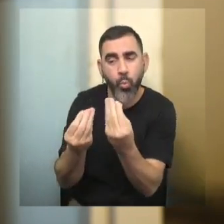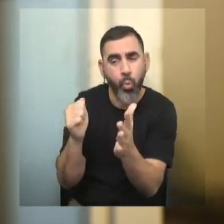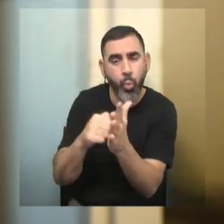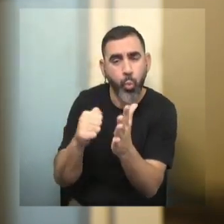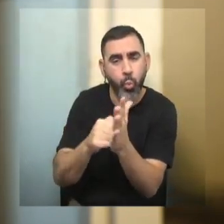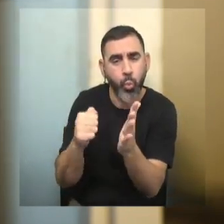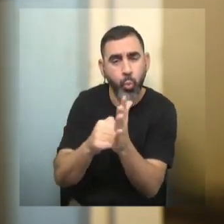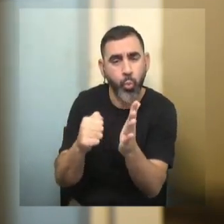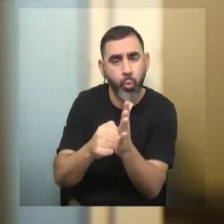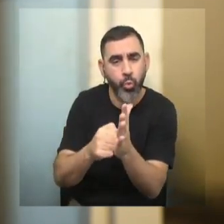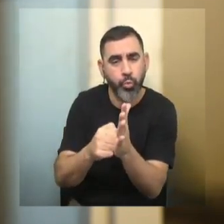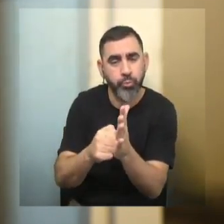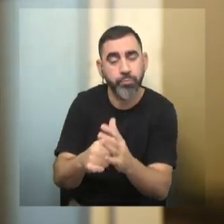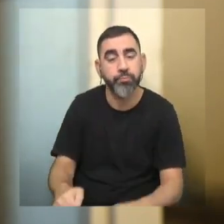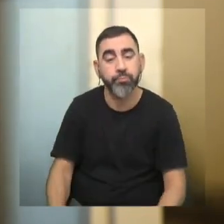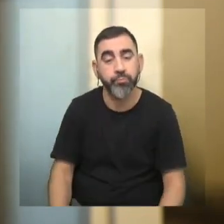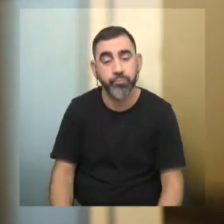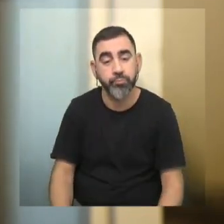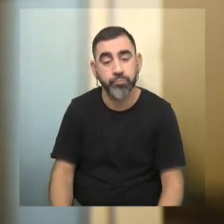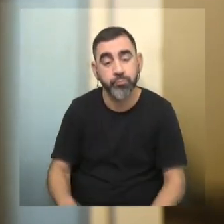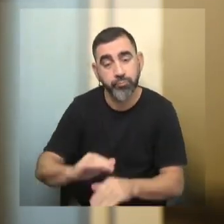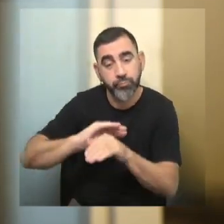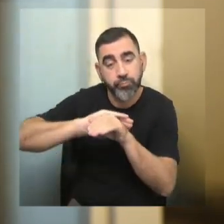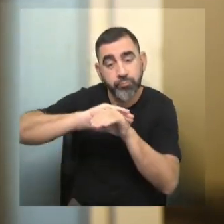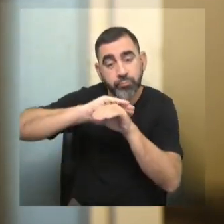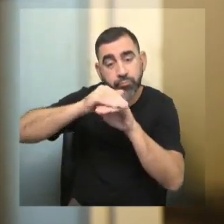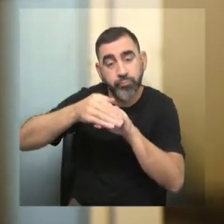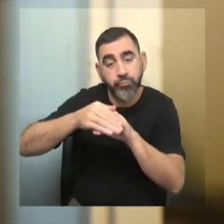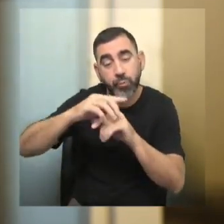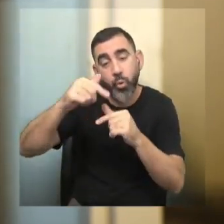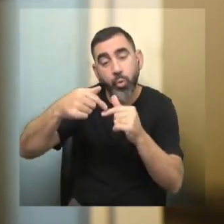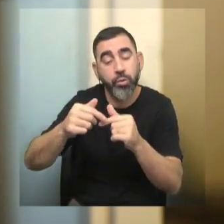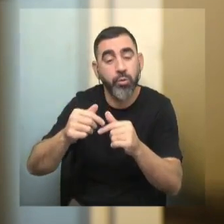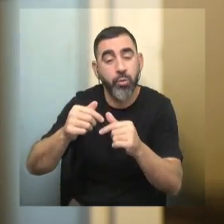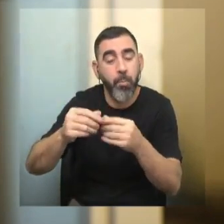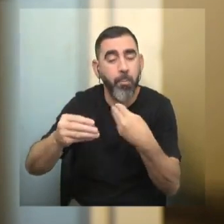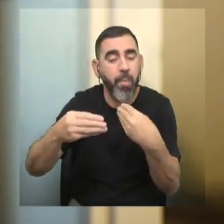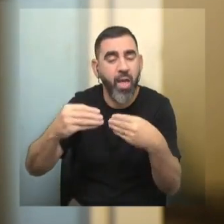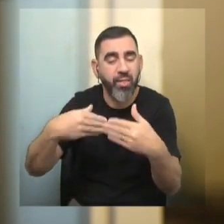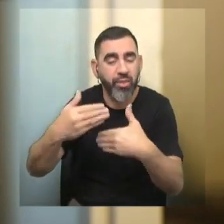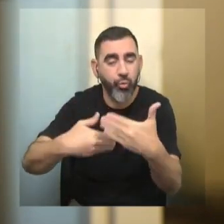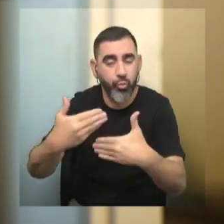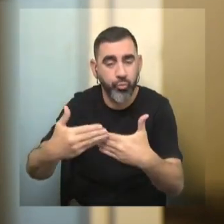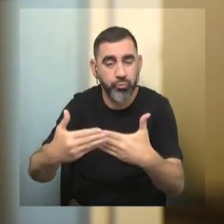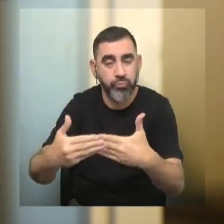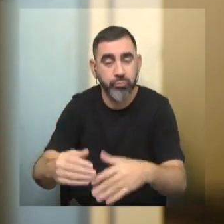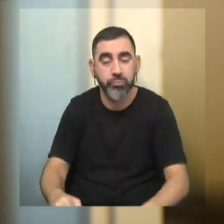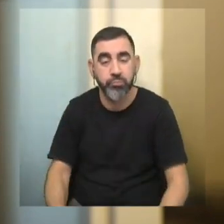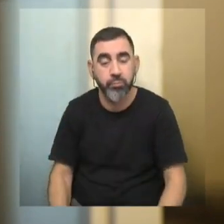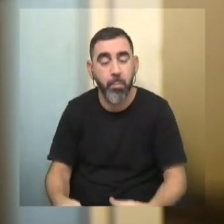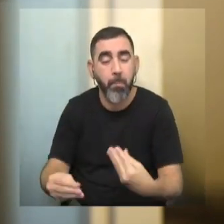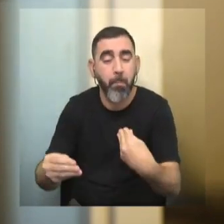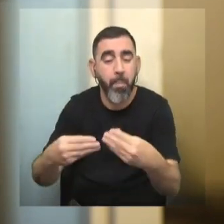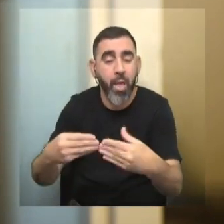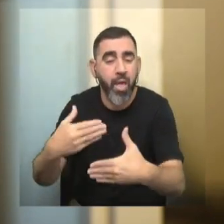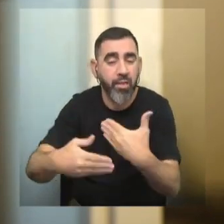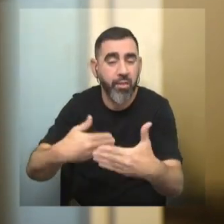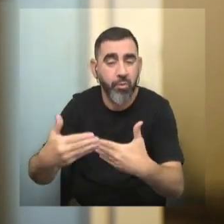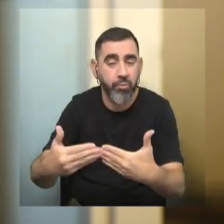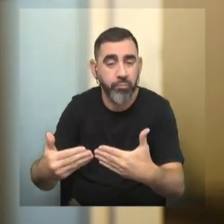rigidez? Normalmente lo que está es recubierta de un polímero, un plástico. Un